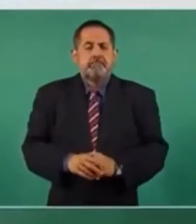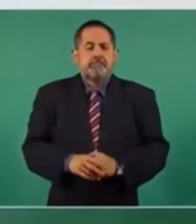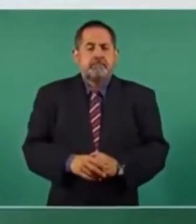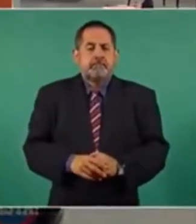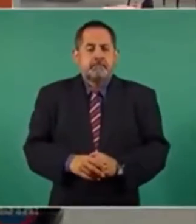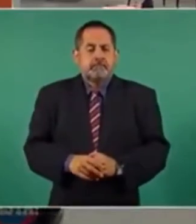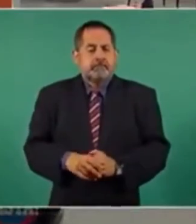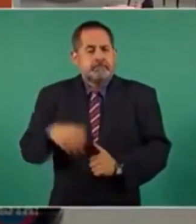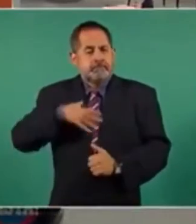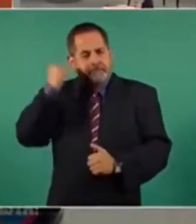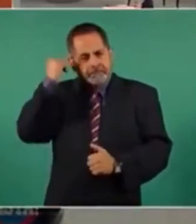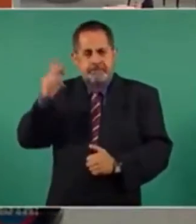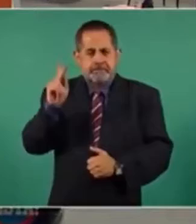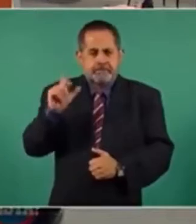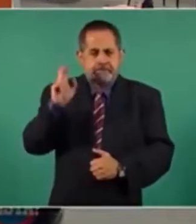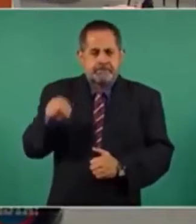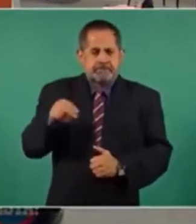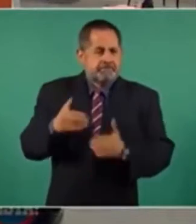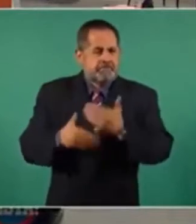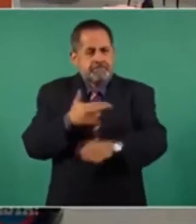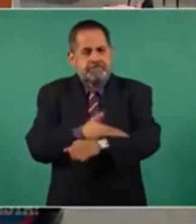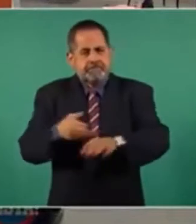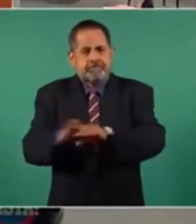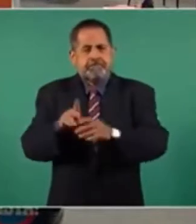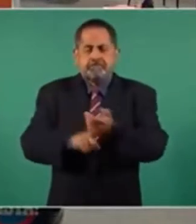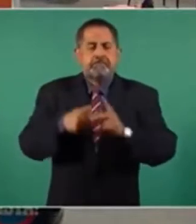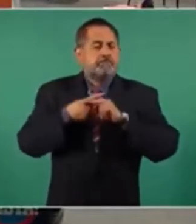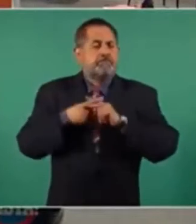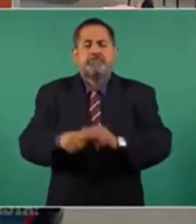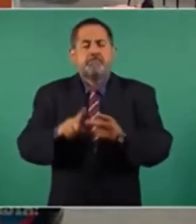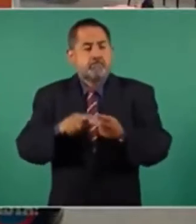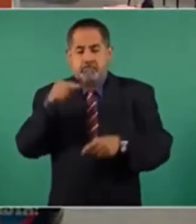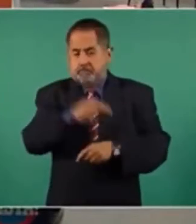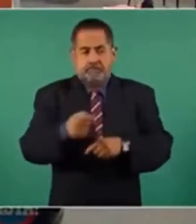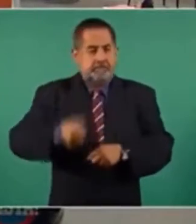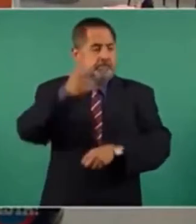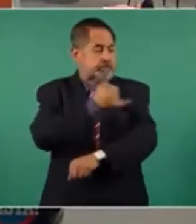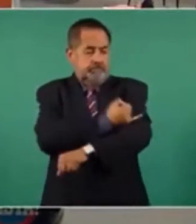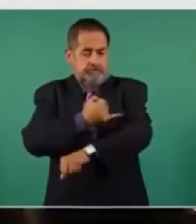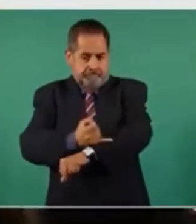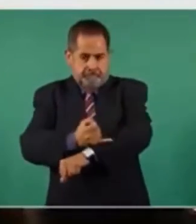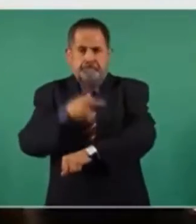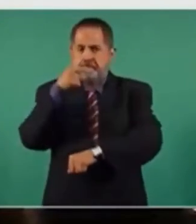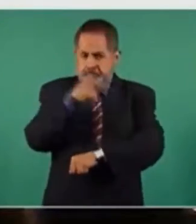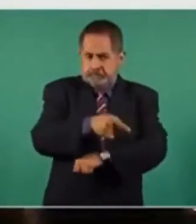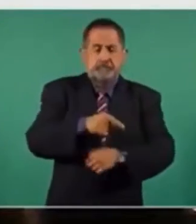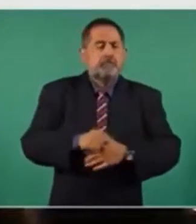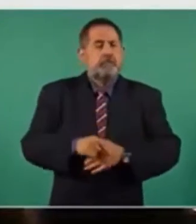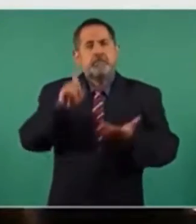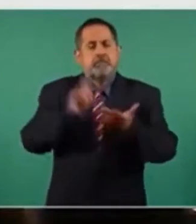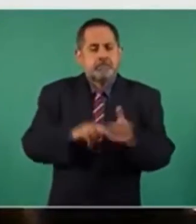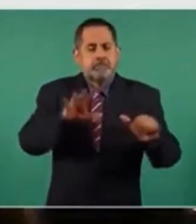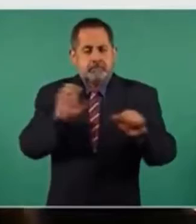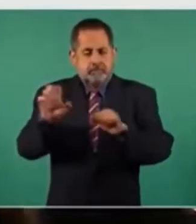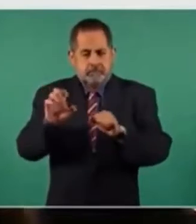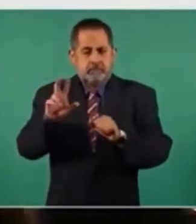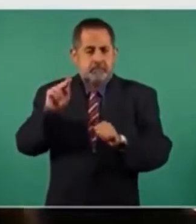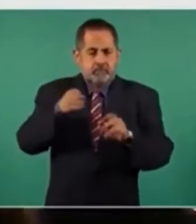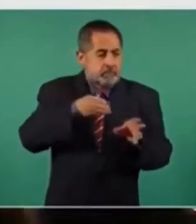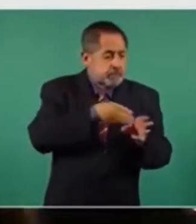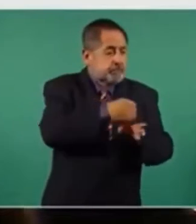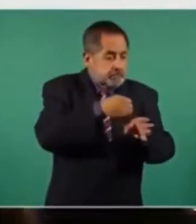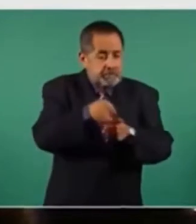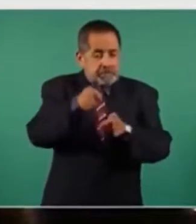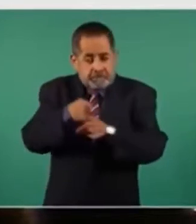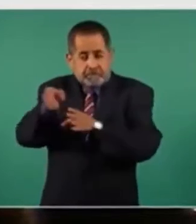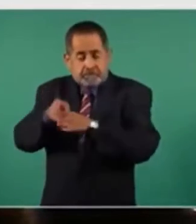Bueno, la estrategia consiste, ya decíamos, vamos a iniciar en Iztapalapa. Tenemos definidas 1.680 rutas.